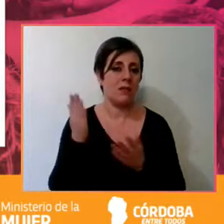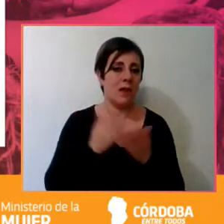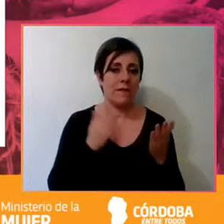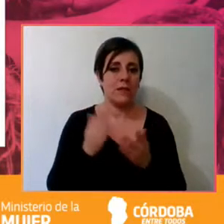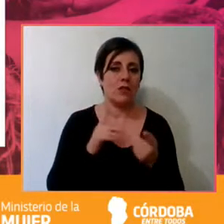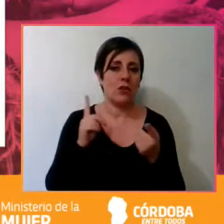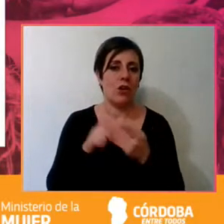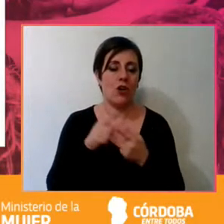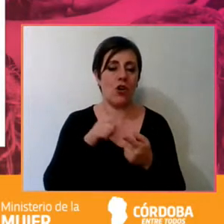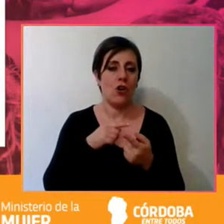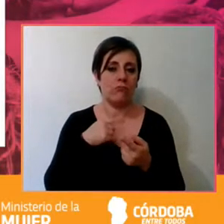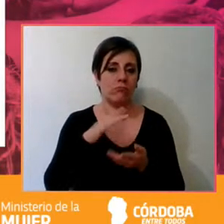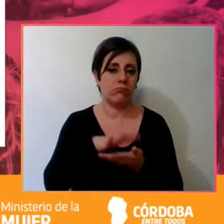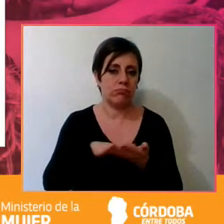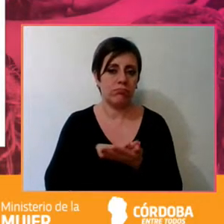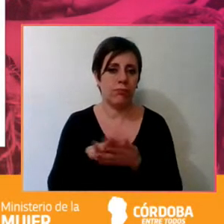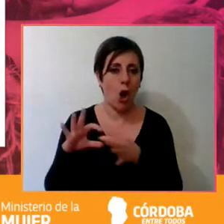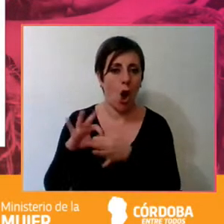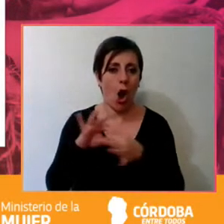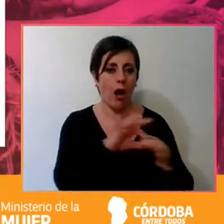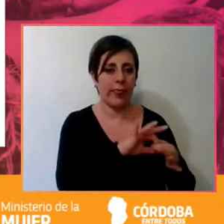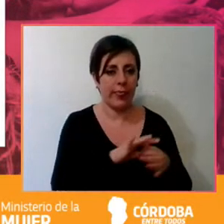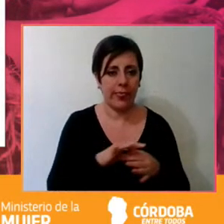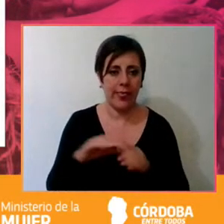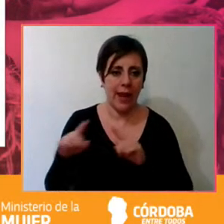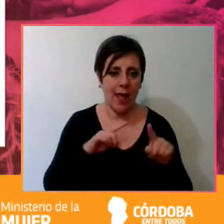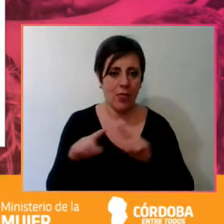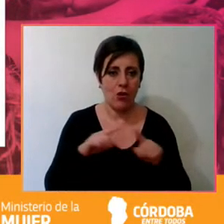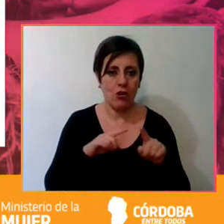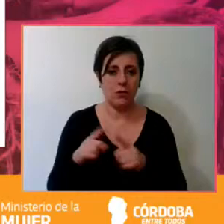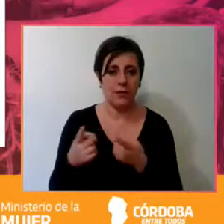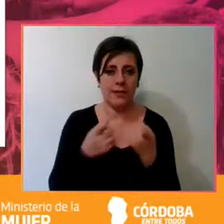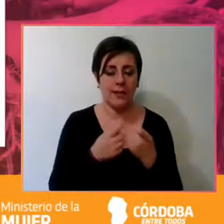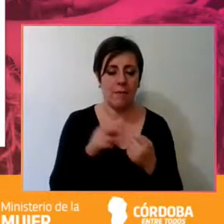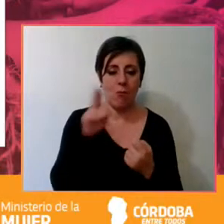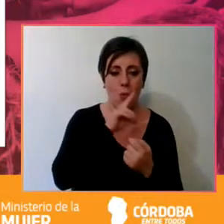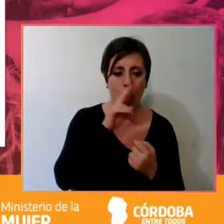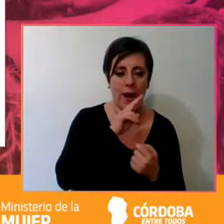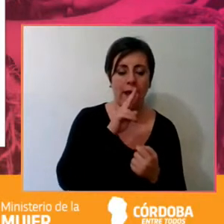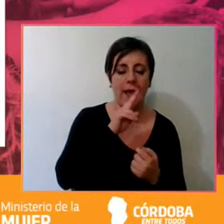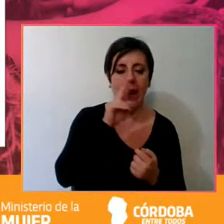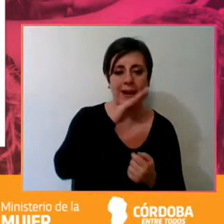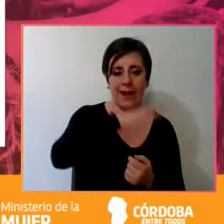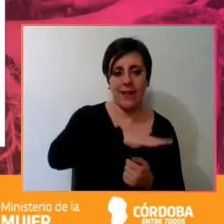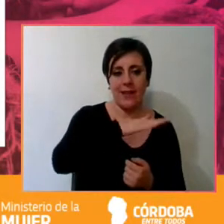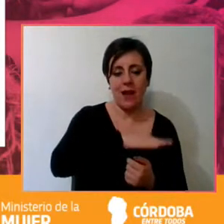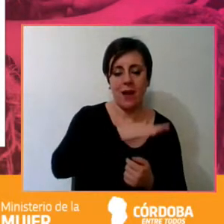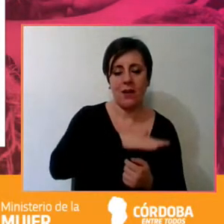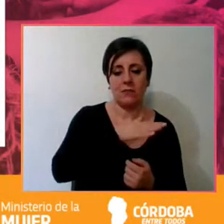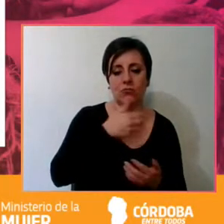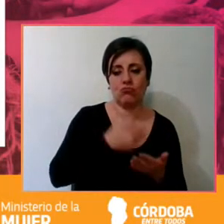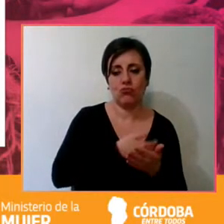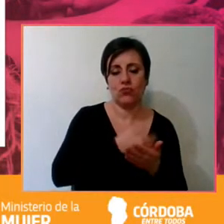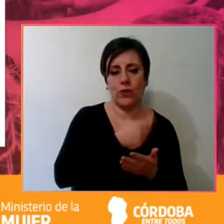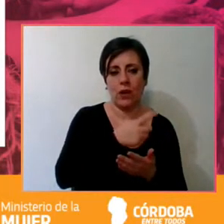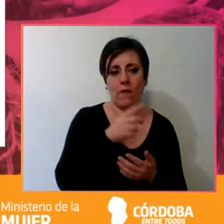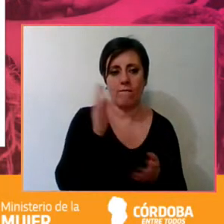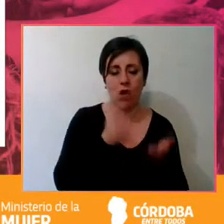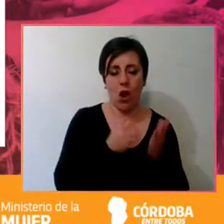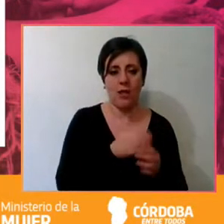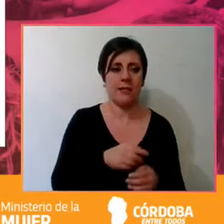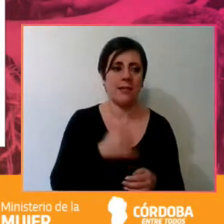estrechamente coordinados y que suelen responder a las necesidades de mujeres y niñas que han sufrido violencia. Líneas telefónicas de